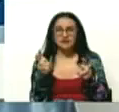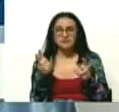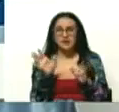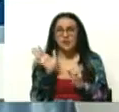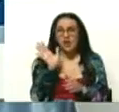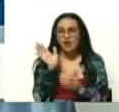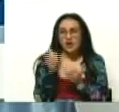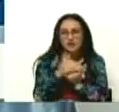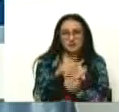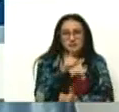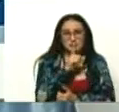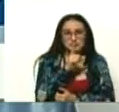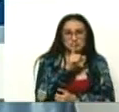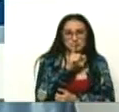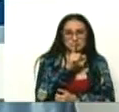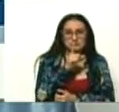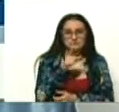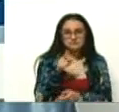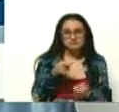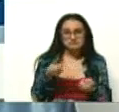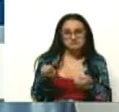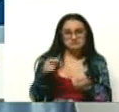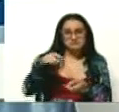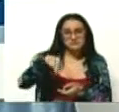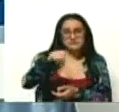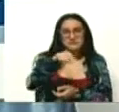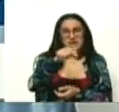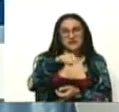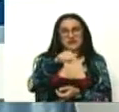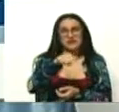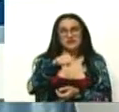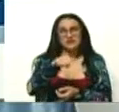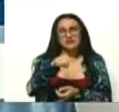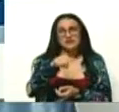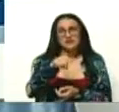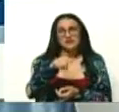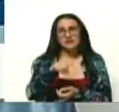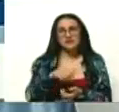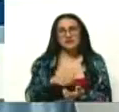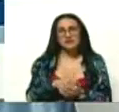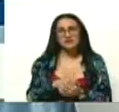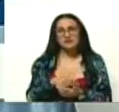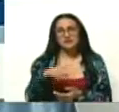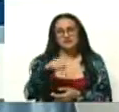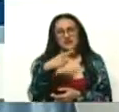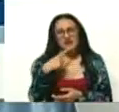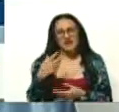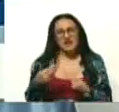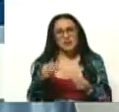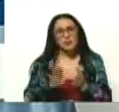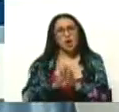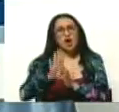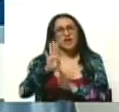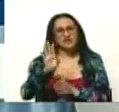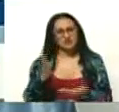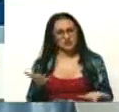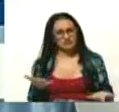disfrazadas bajo el manto del progreso. Dígame usted qué es eso, del